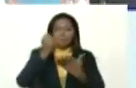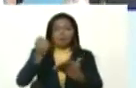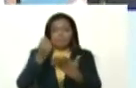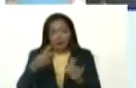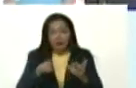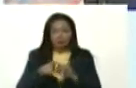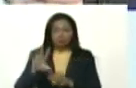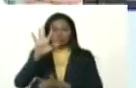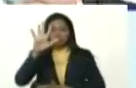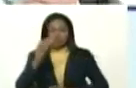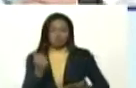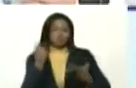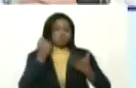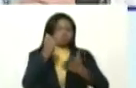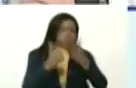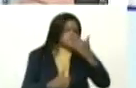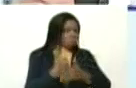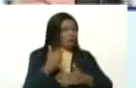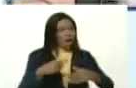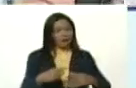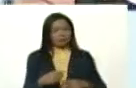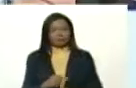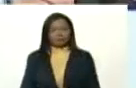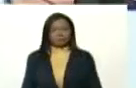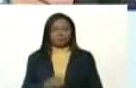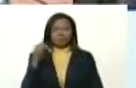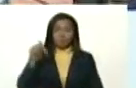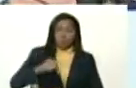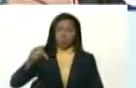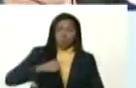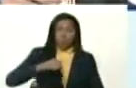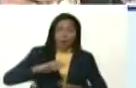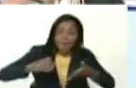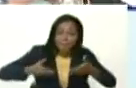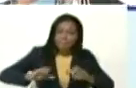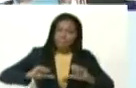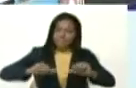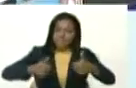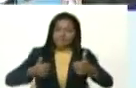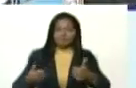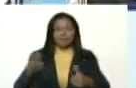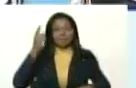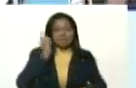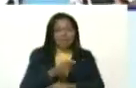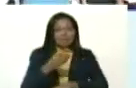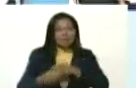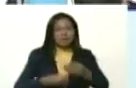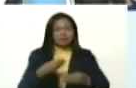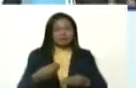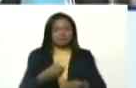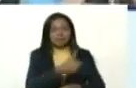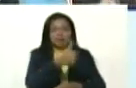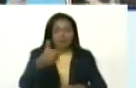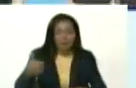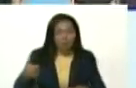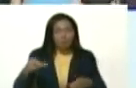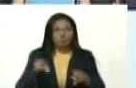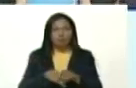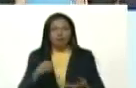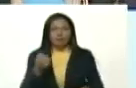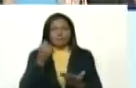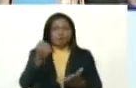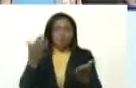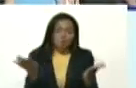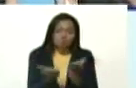5, son 5. Y a partir de hoy nace y debe ser depositado de inmediato el bono